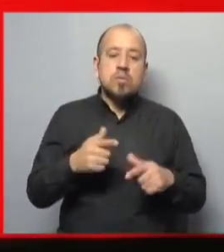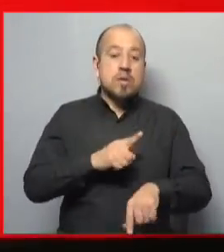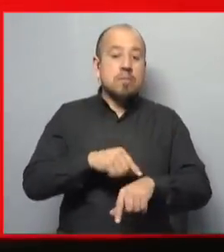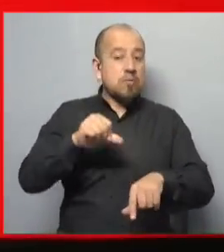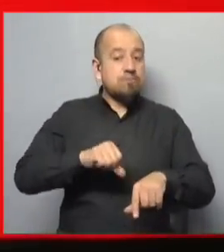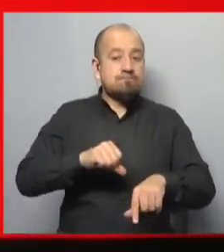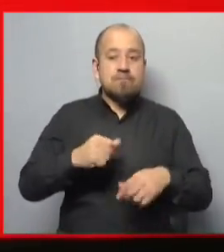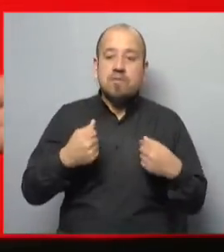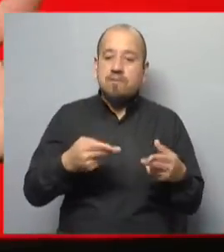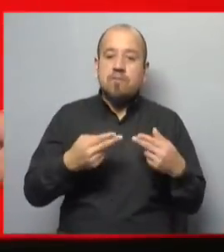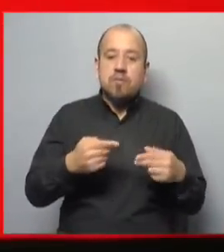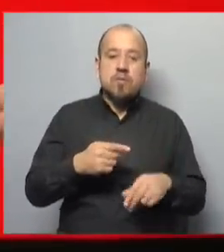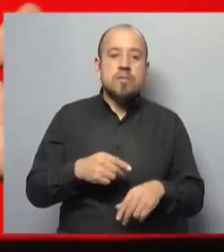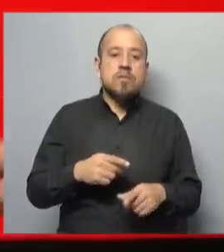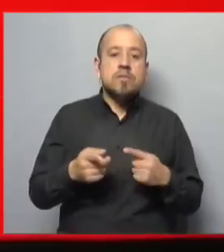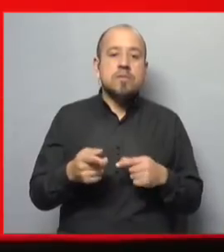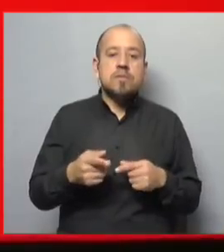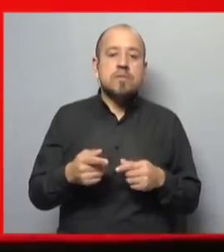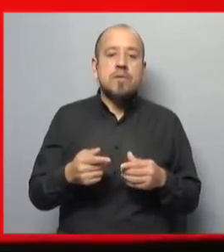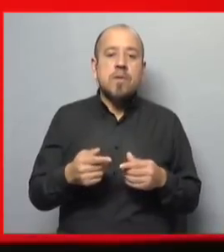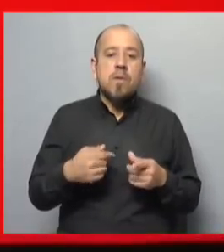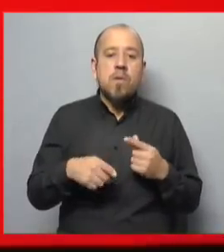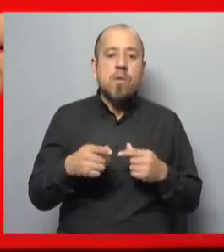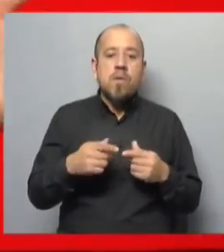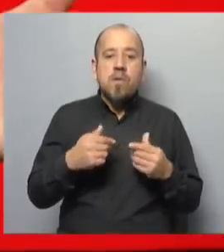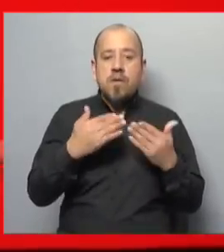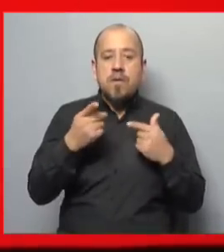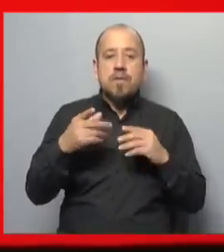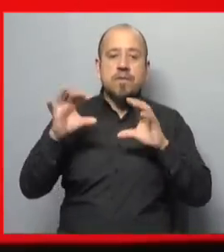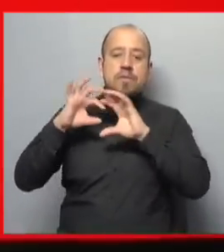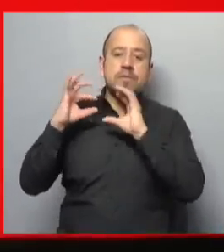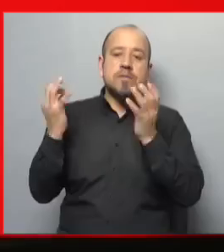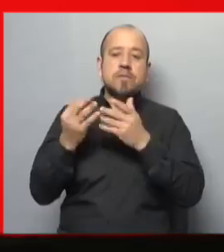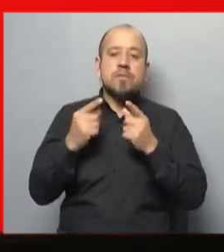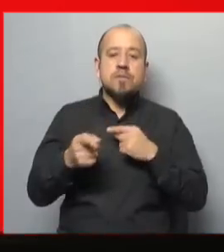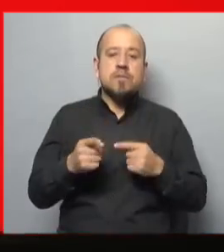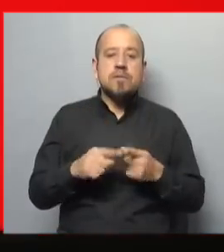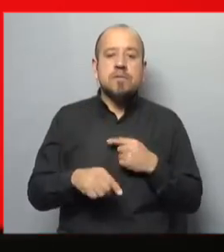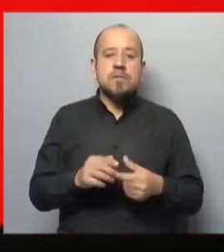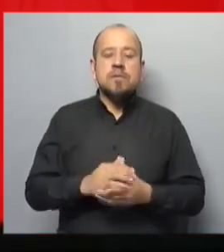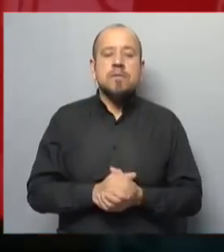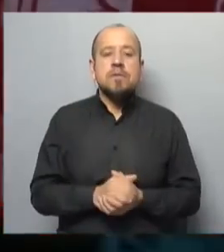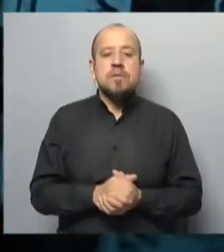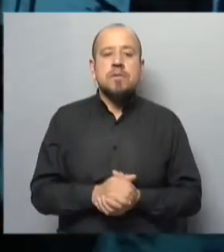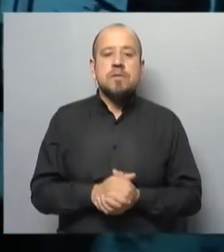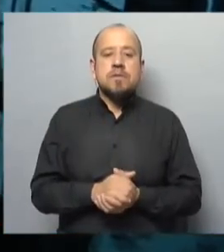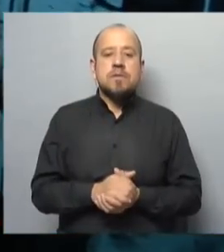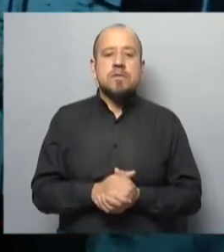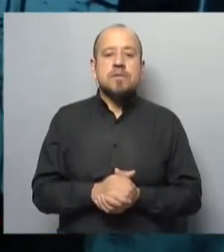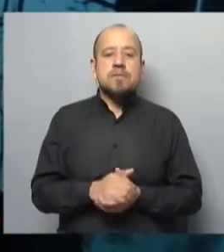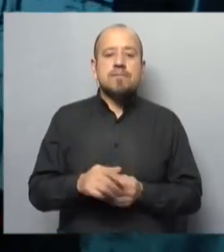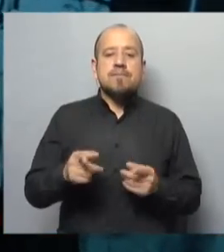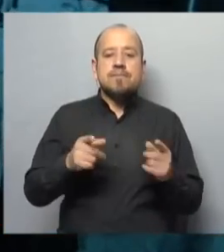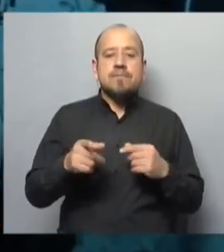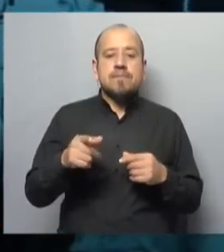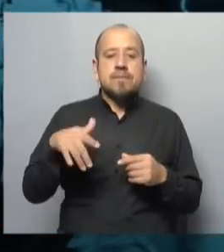este bueno a la prueba me remito hablábamos del mundial ya lo tenemos arriba a la vuelta estamos viendo dónde va a jugar al running para